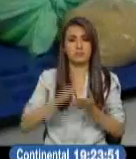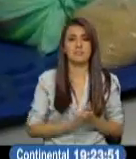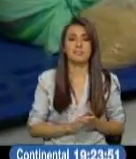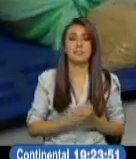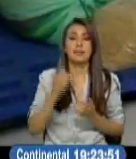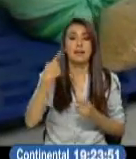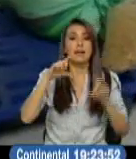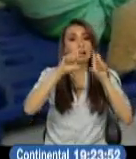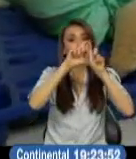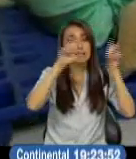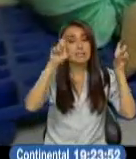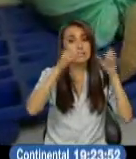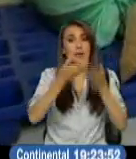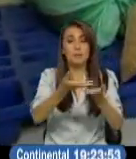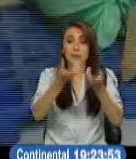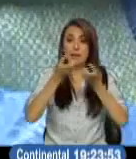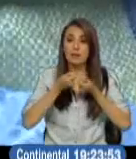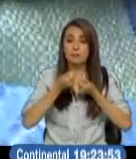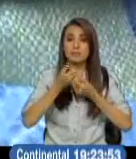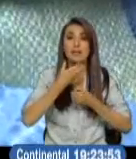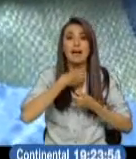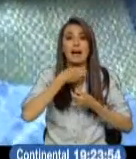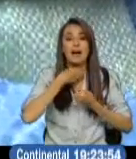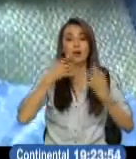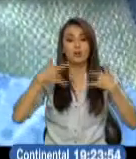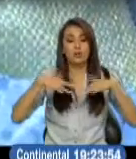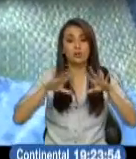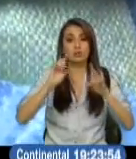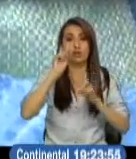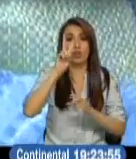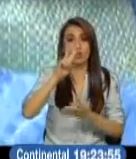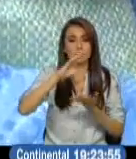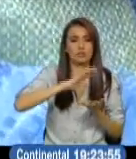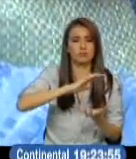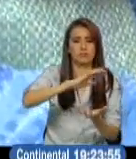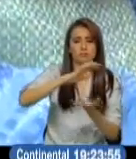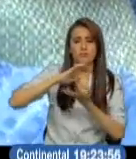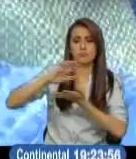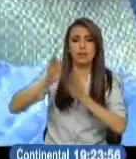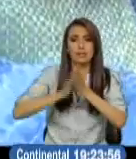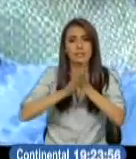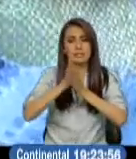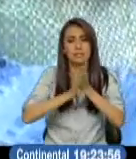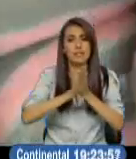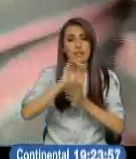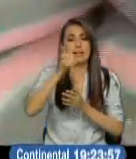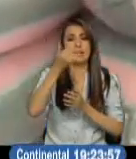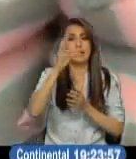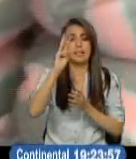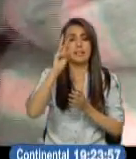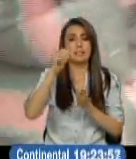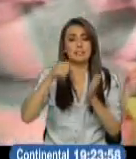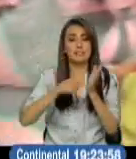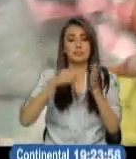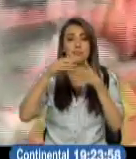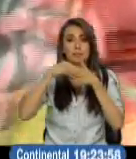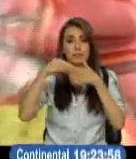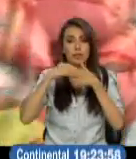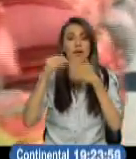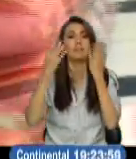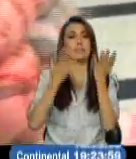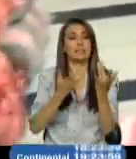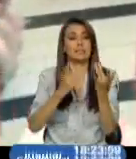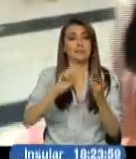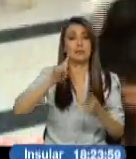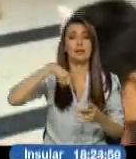Askinosie recibirá entre agosto y septiembre de este año 2 toneladas de cacao que representan $16,000 para la asociación y se espera que para